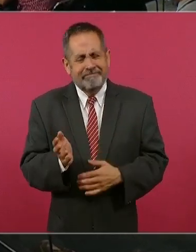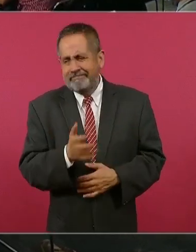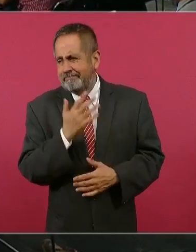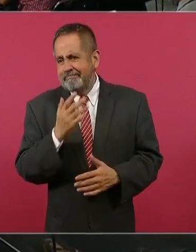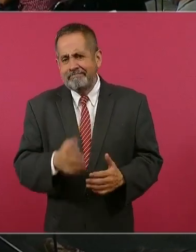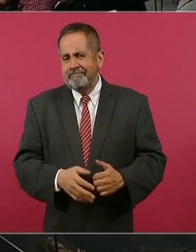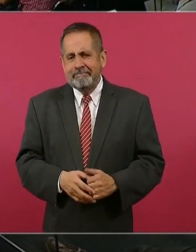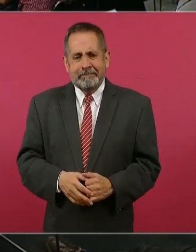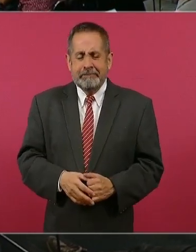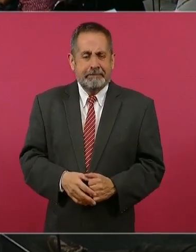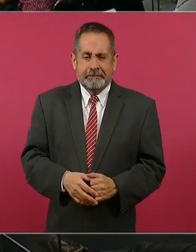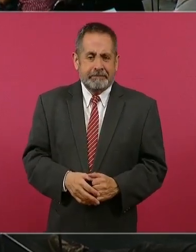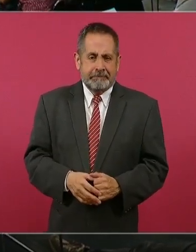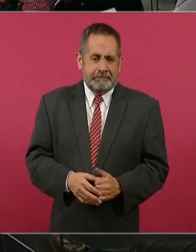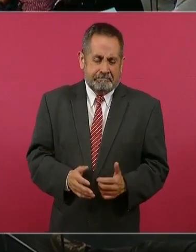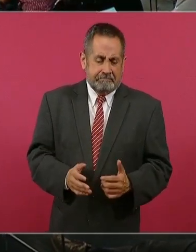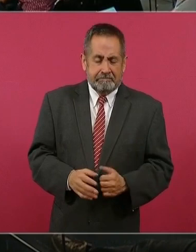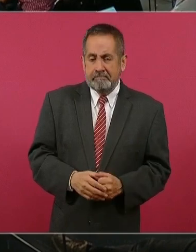porque